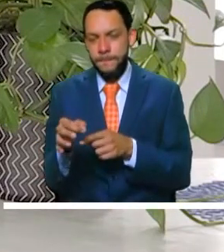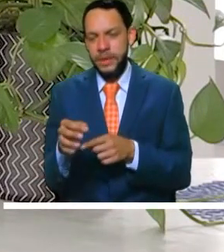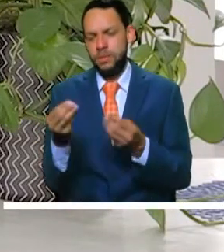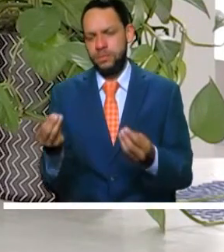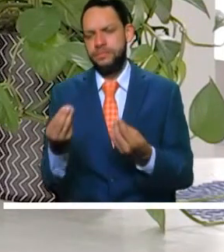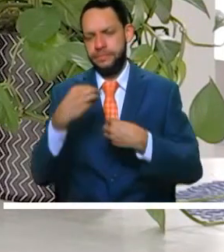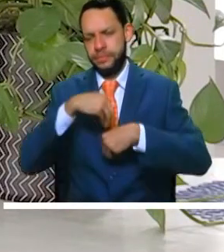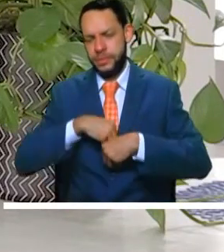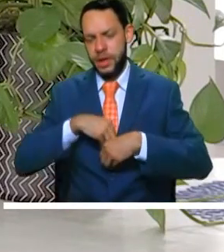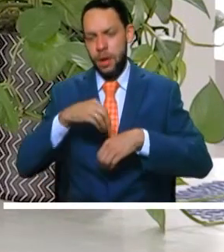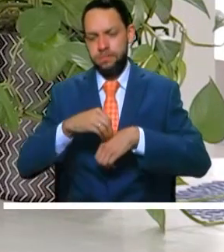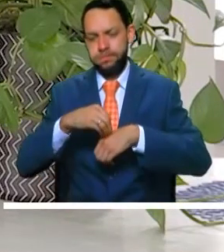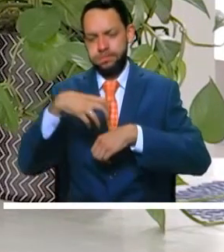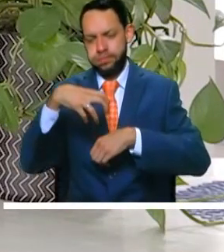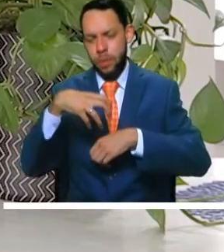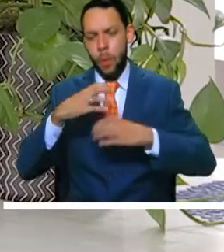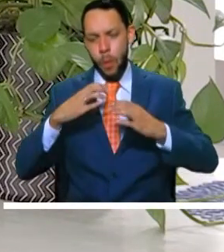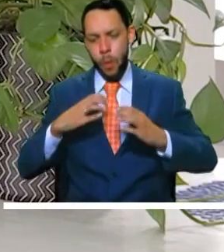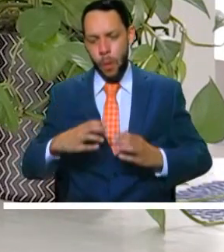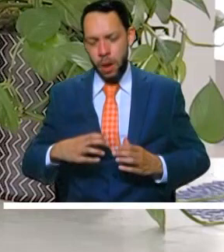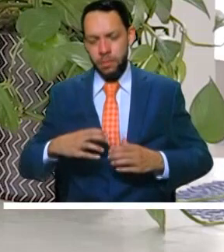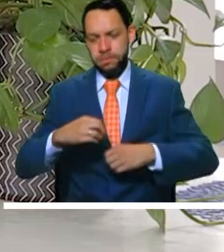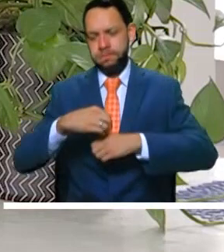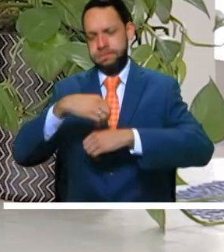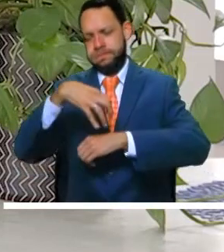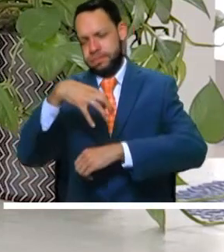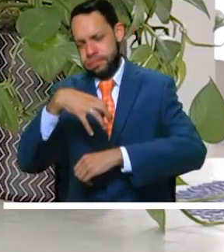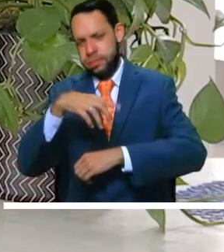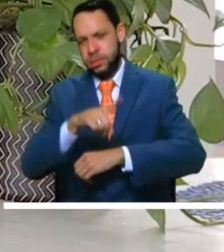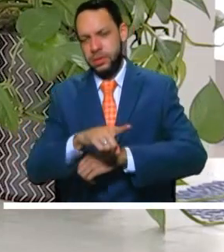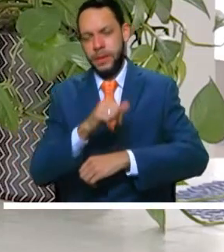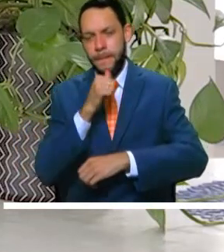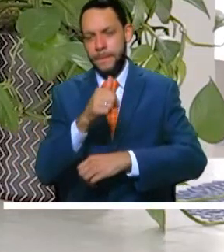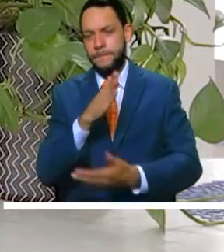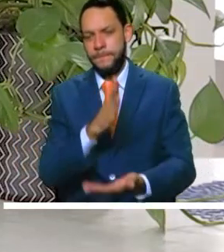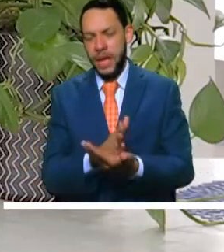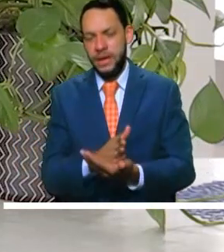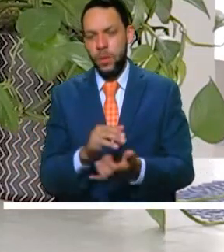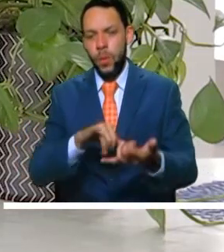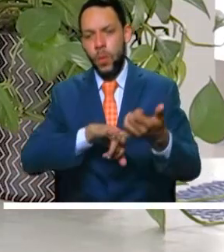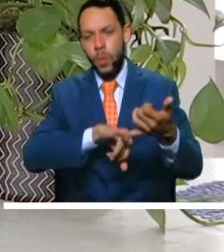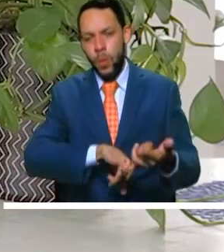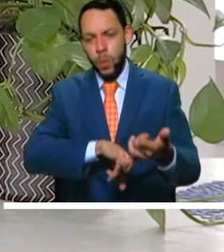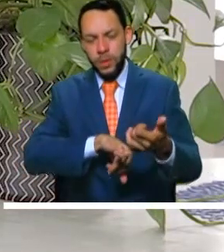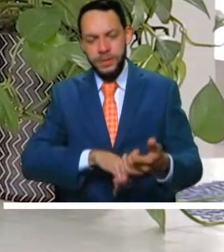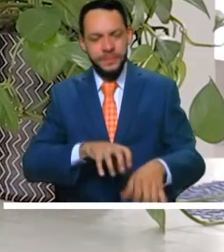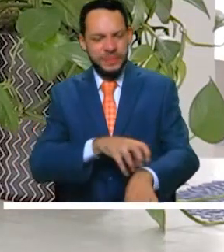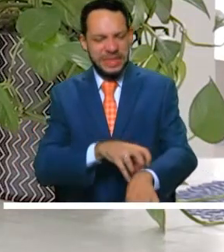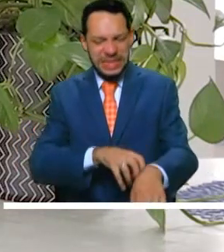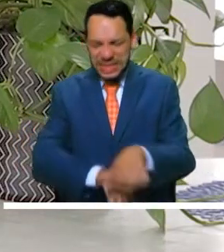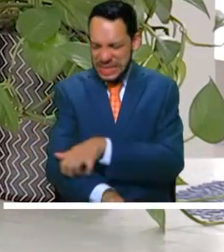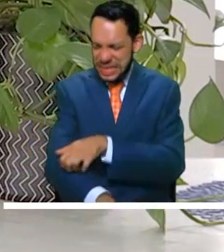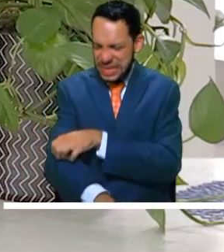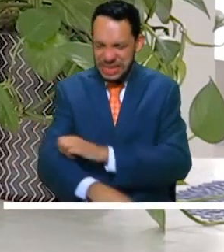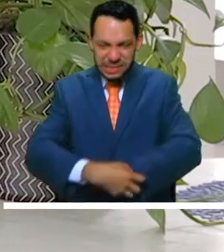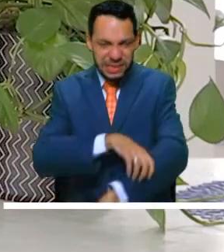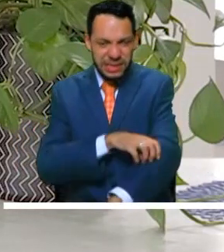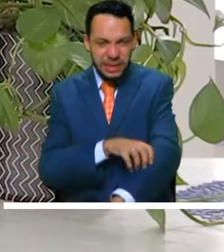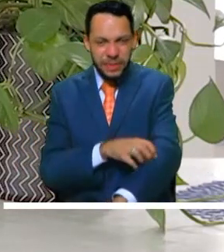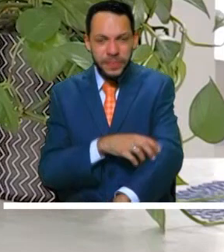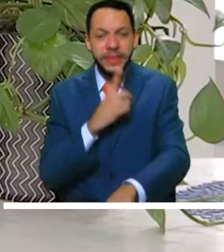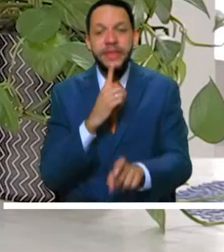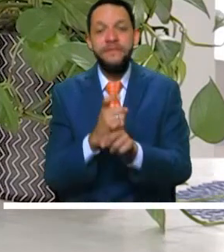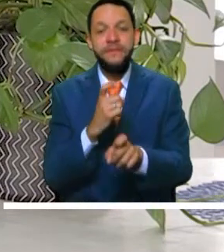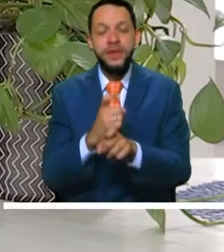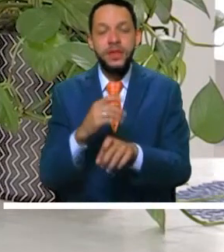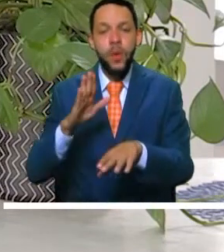muchos procesos inflamatorios en el cuerpo, por eso está tan asociado a alergias, a reacciones anafilácticas,